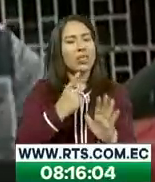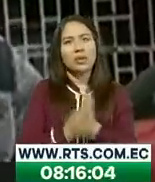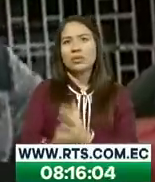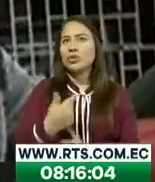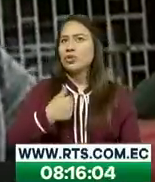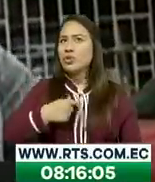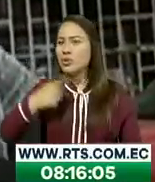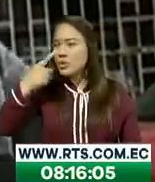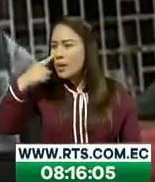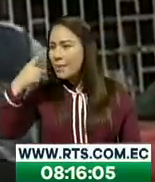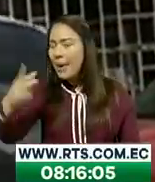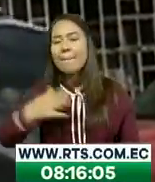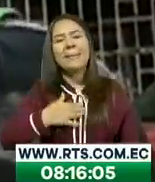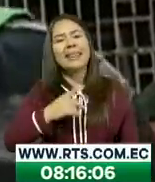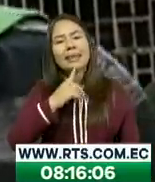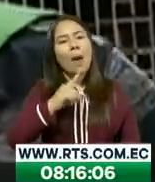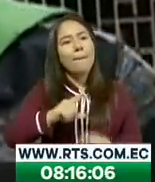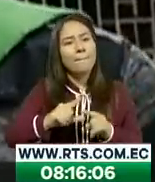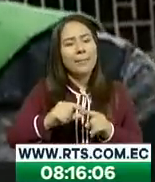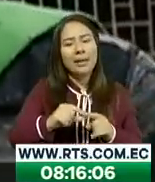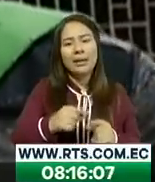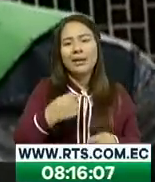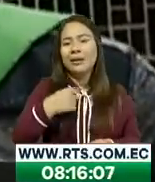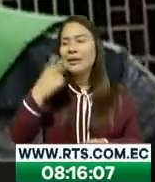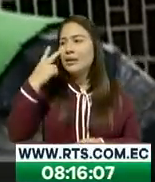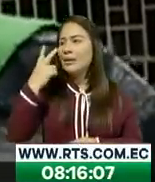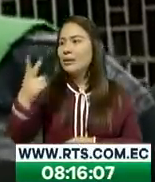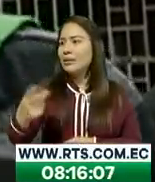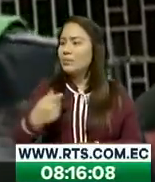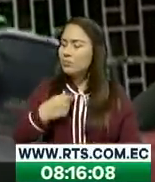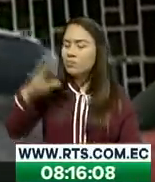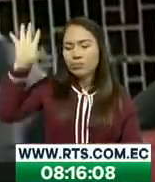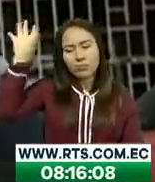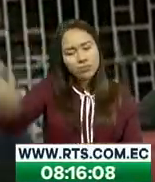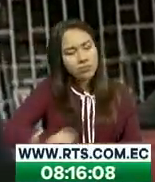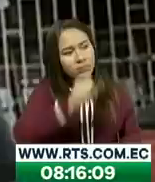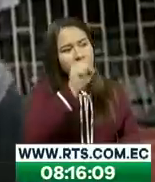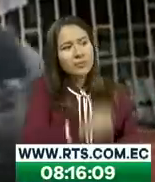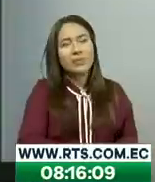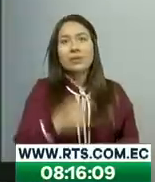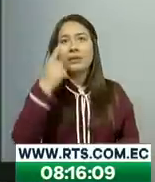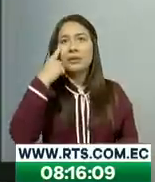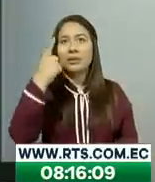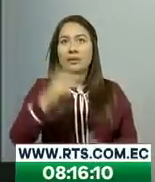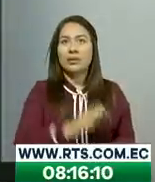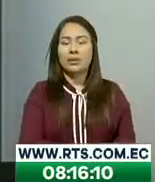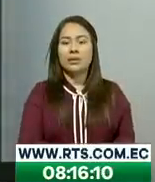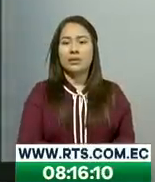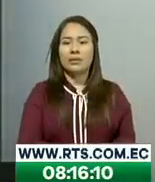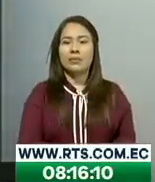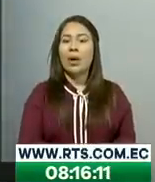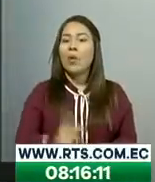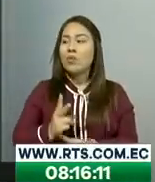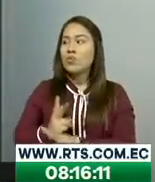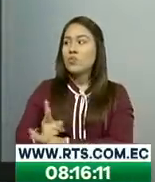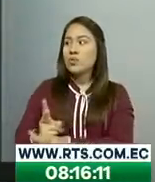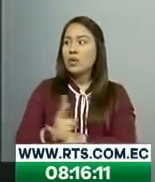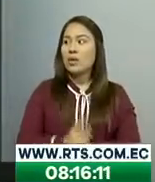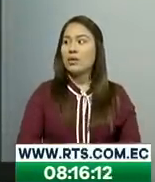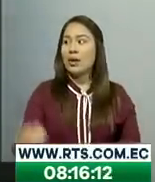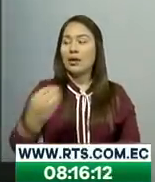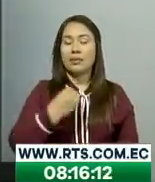coger en roba con mi tío o algún primo que me ayude para cogerlo, pero uno de estos días lo cojo. Que hay que tener mucho cuidado,